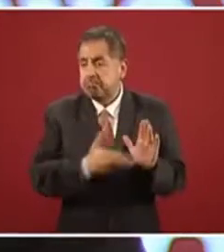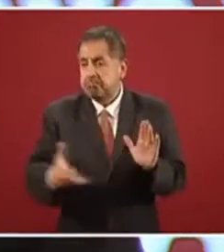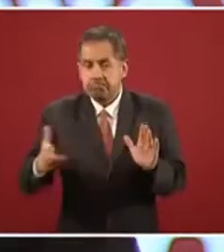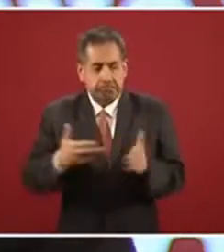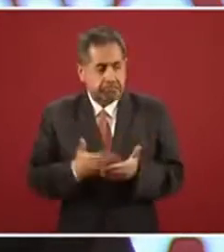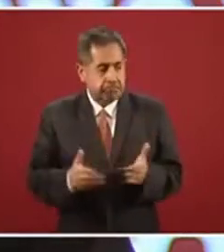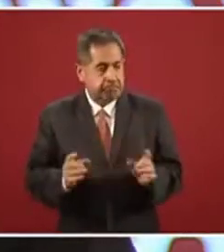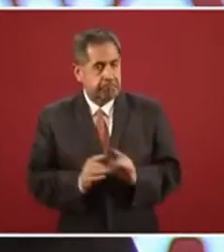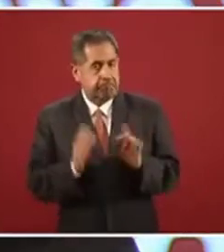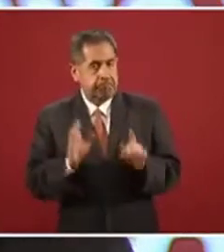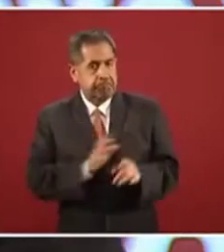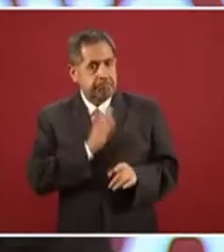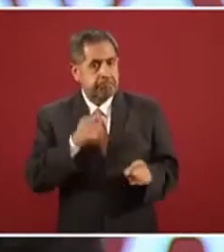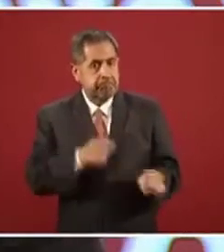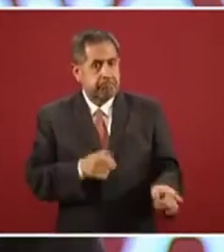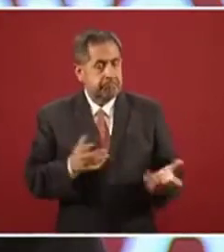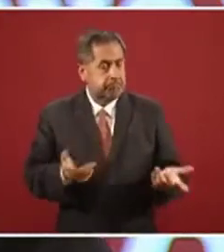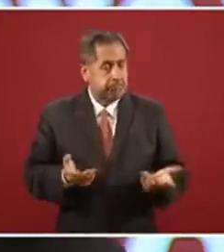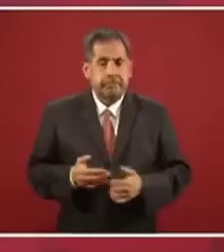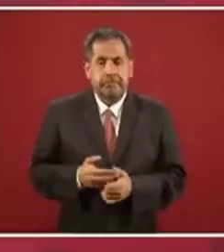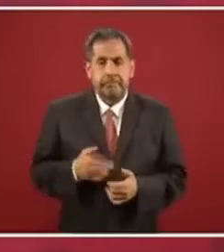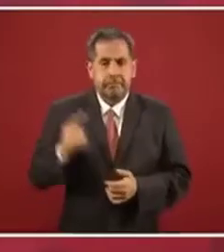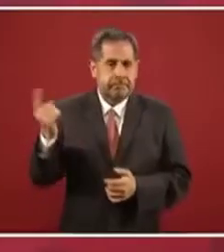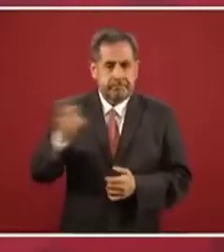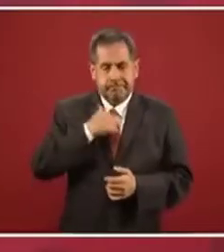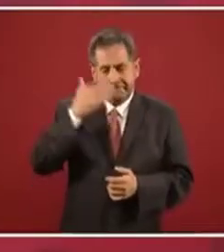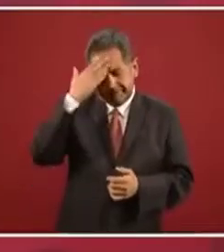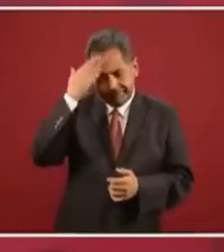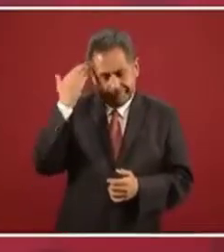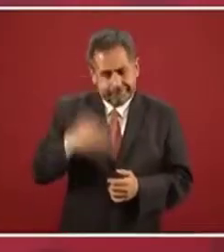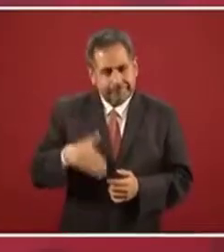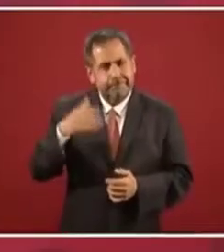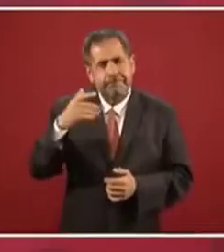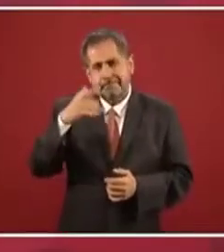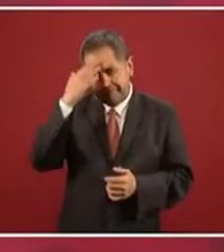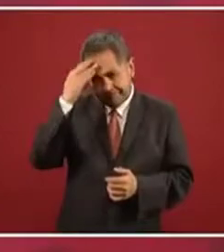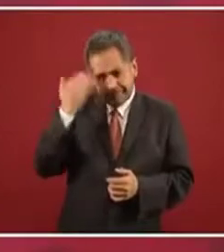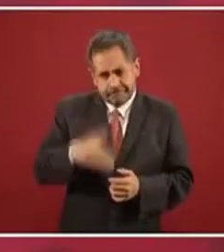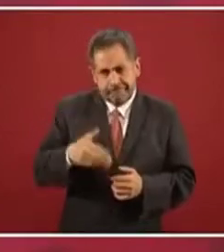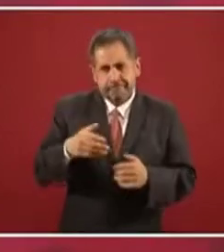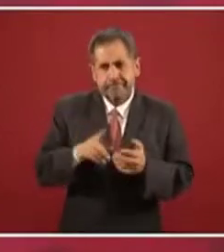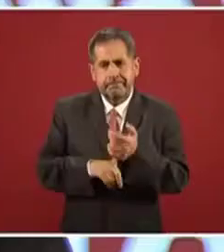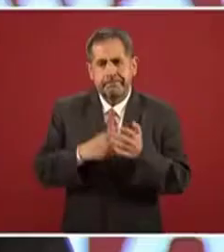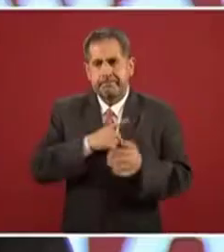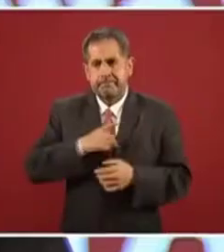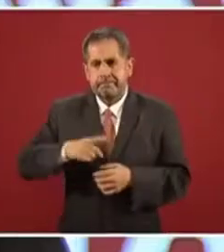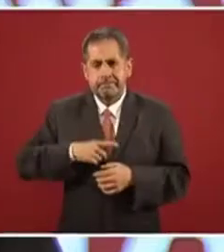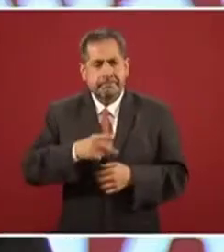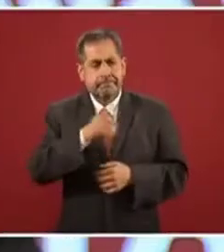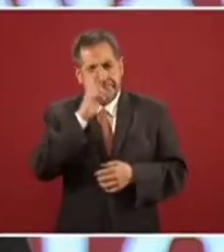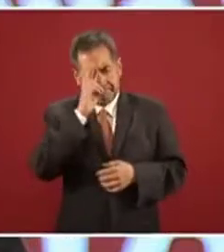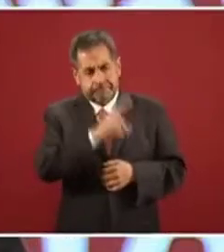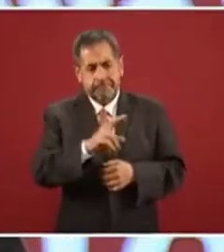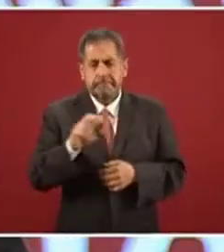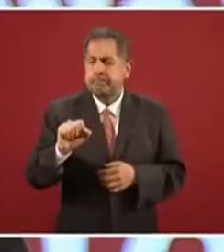Y es conocido principio internacional por toda la comunidad internacional el respeto al derecho de